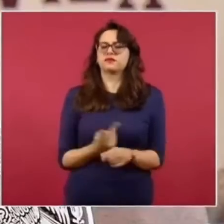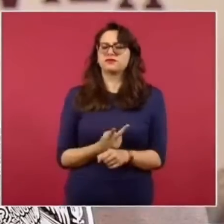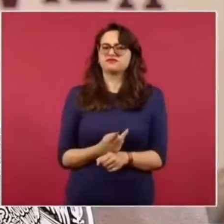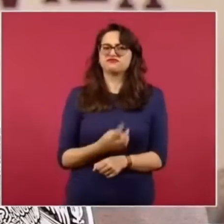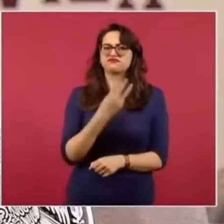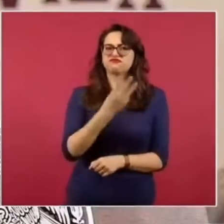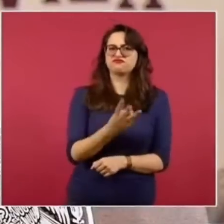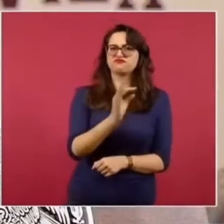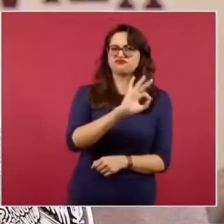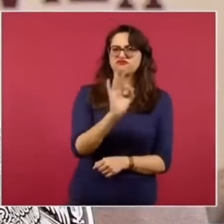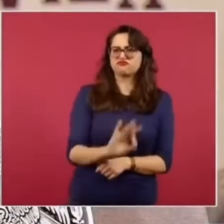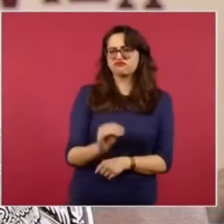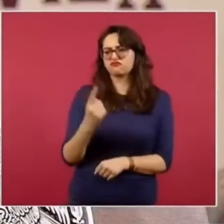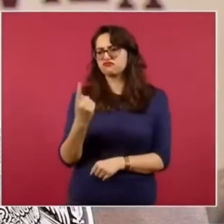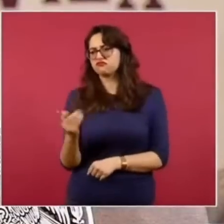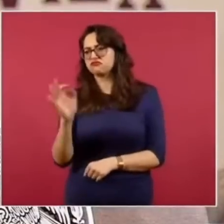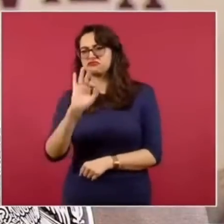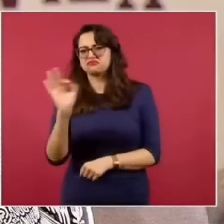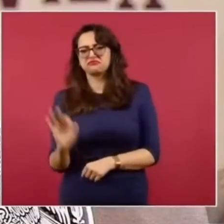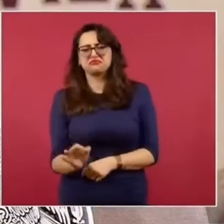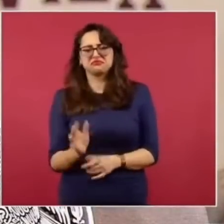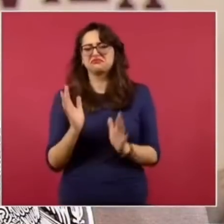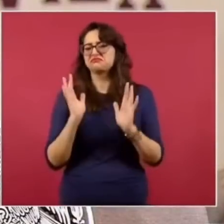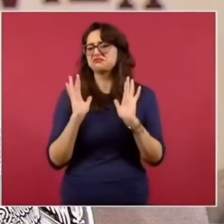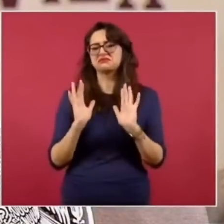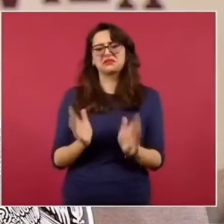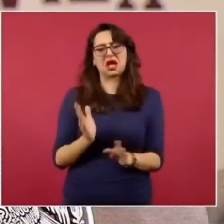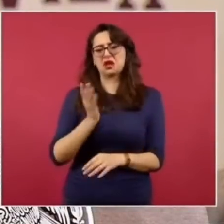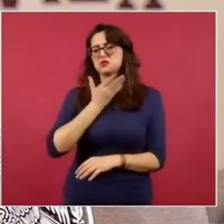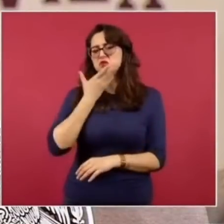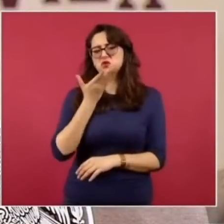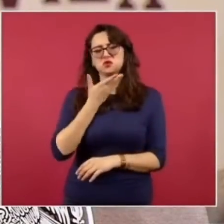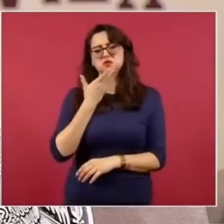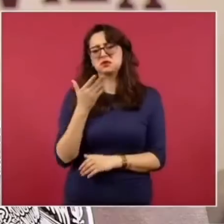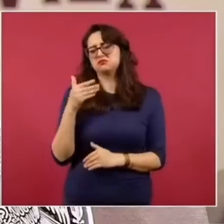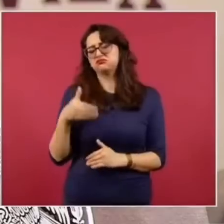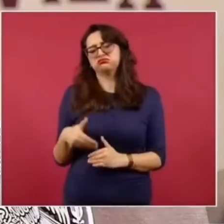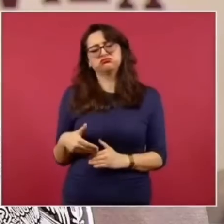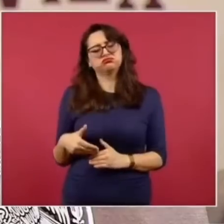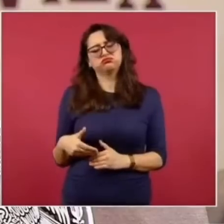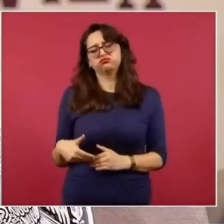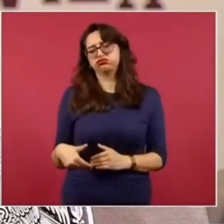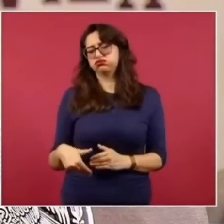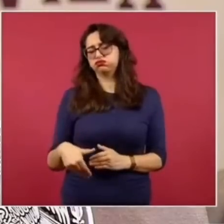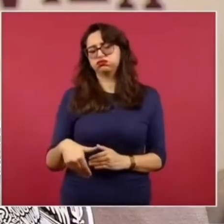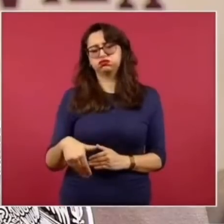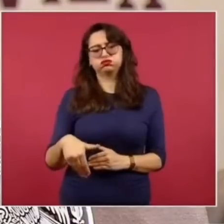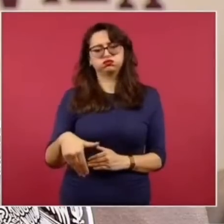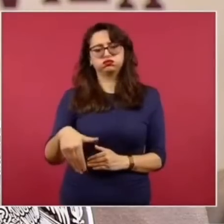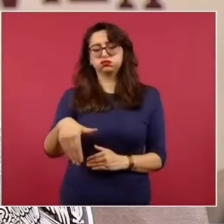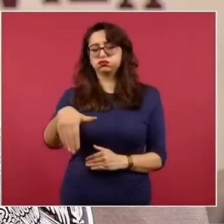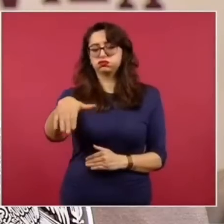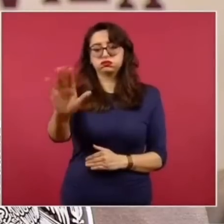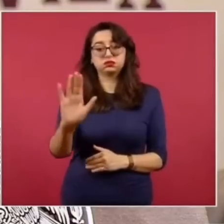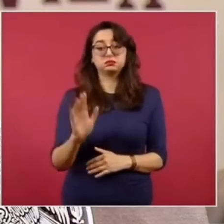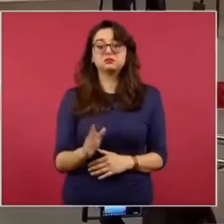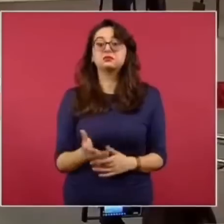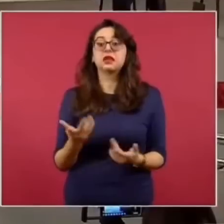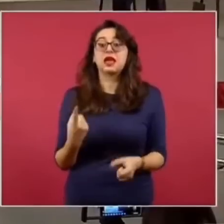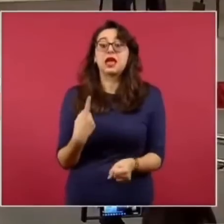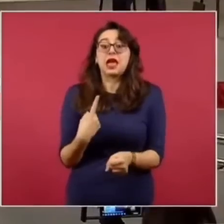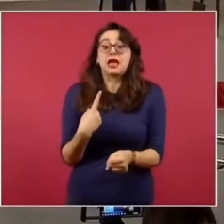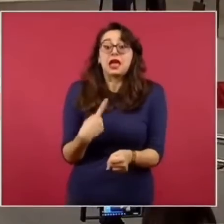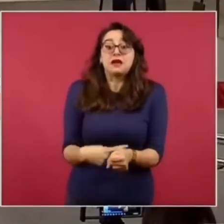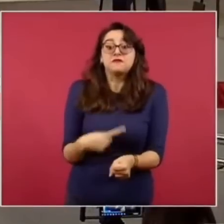ya el comportamiento general de la ocupación hospitalaria para enfermedad respiratoria aguda. No